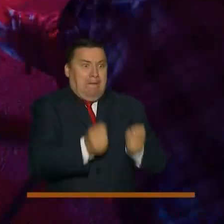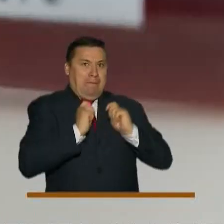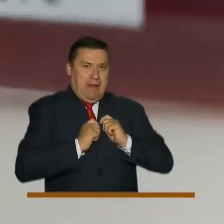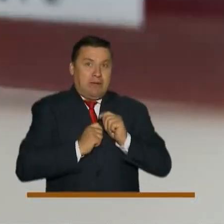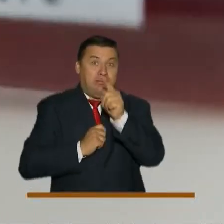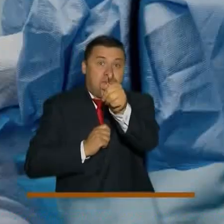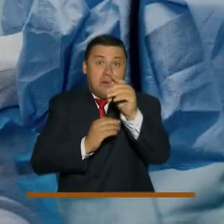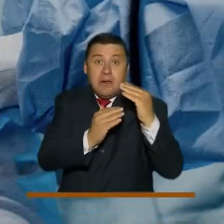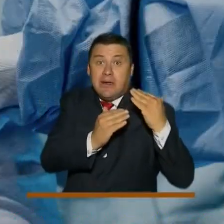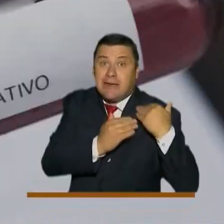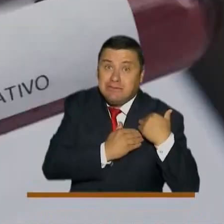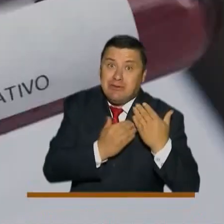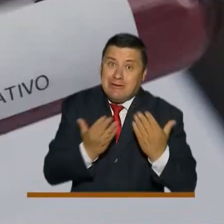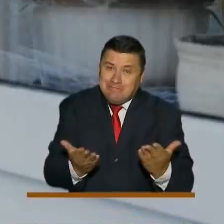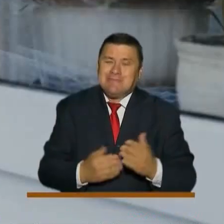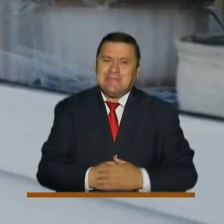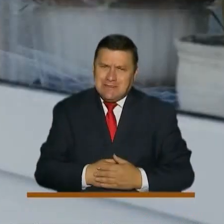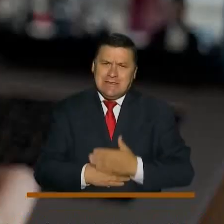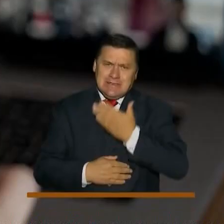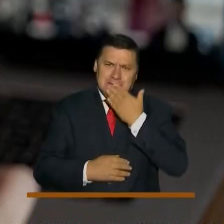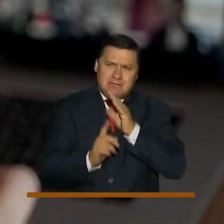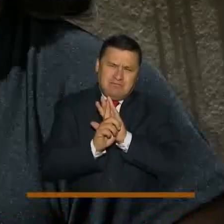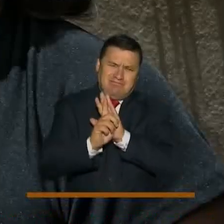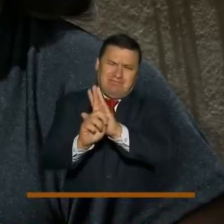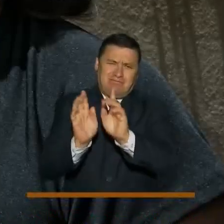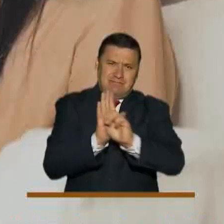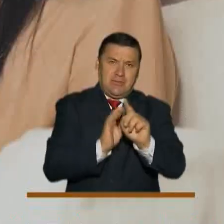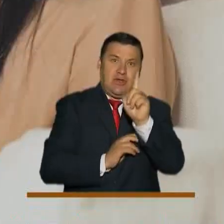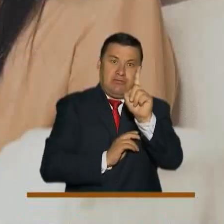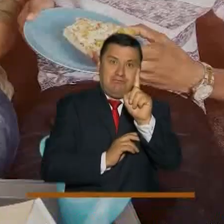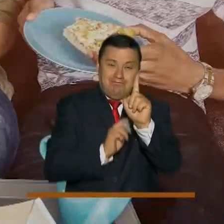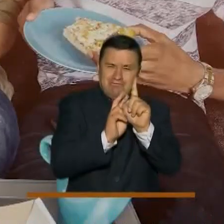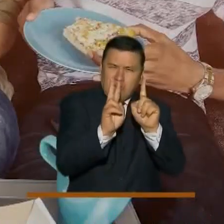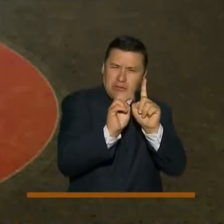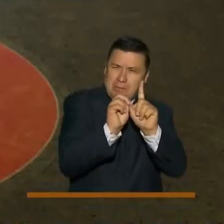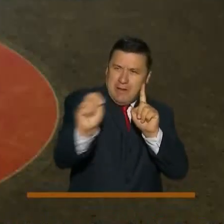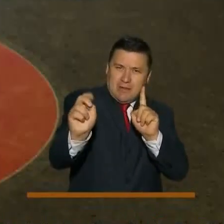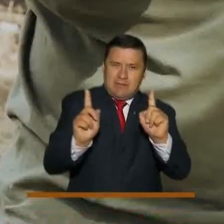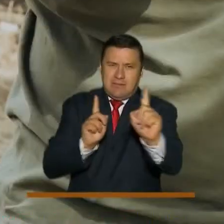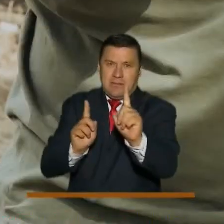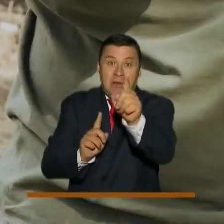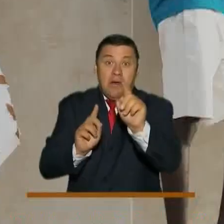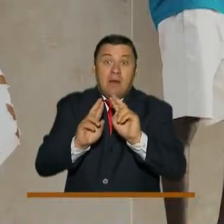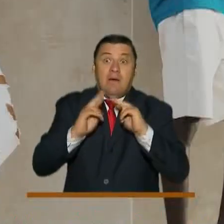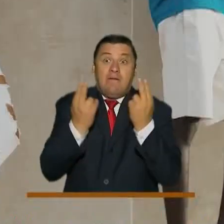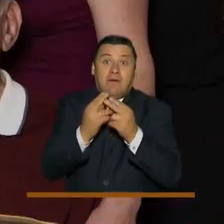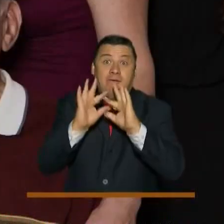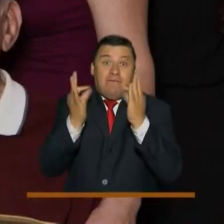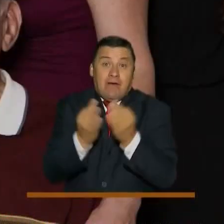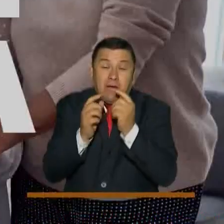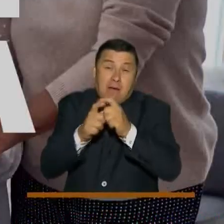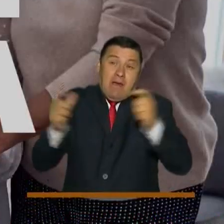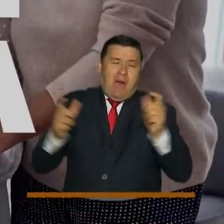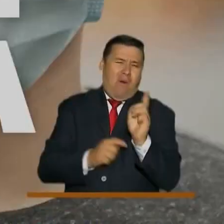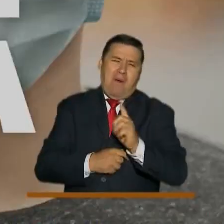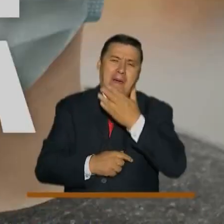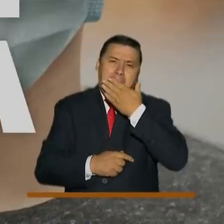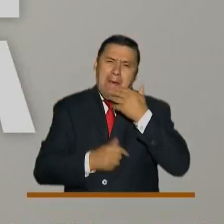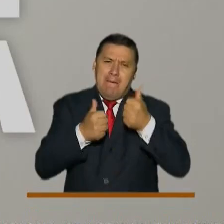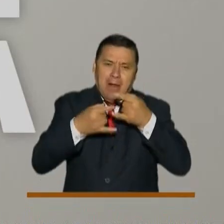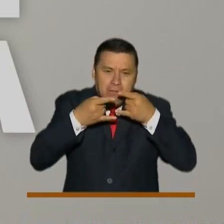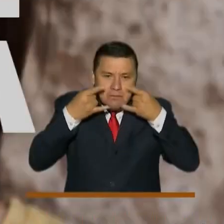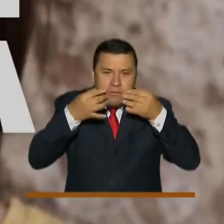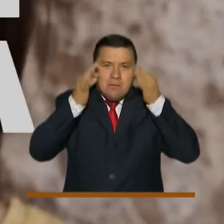casa. Es tu responsabilidad. Mantén una distancia de 2 metros con otras personas. No hagas grandes reuniones familiares. Ponte bien